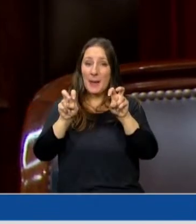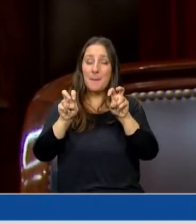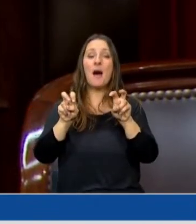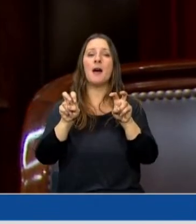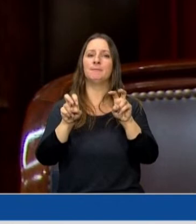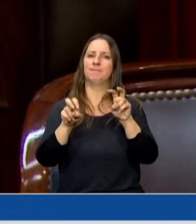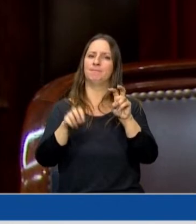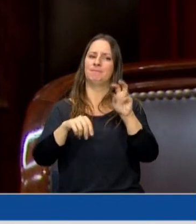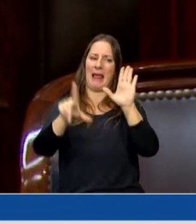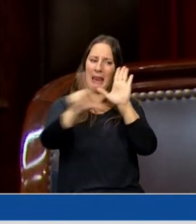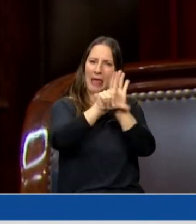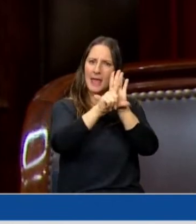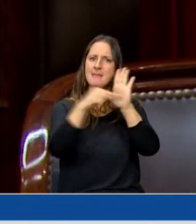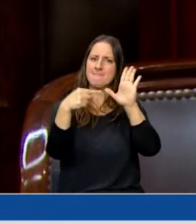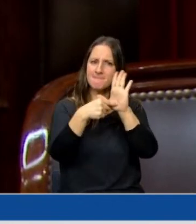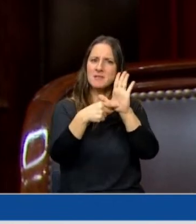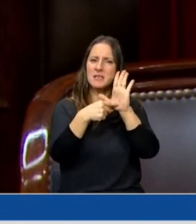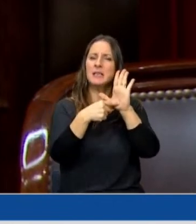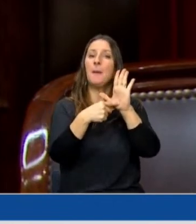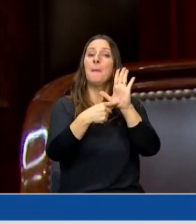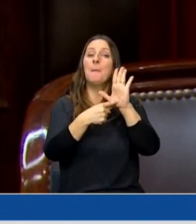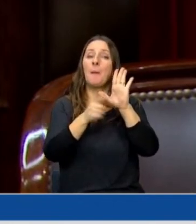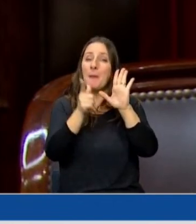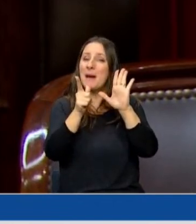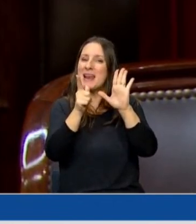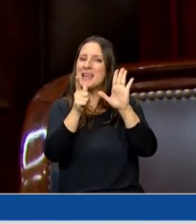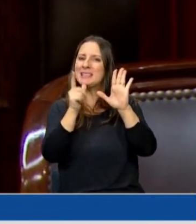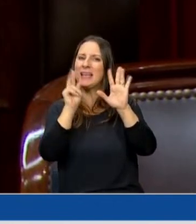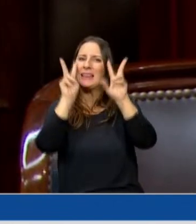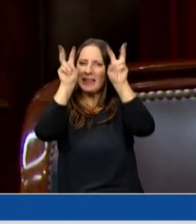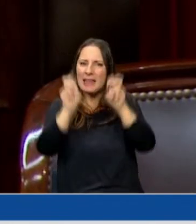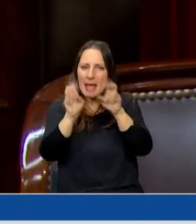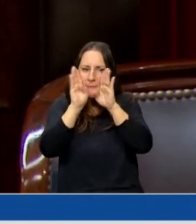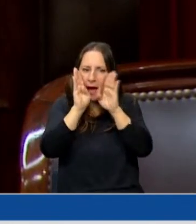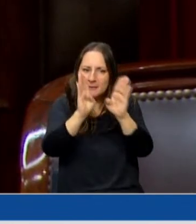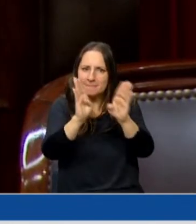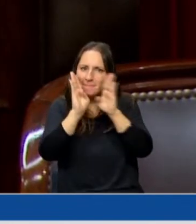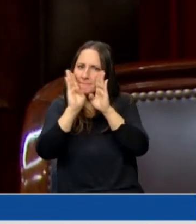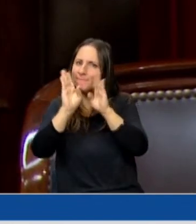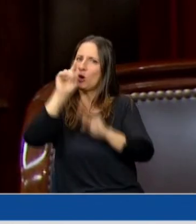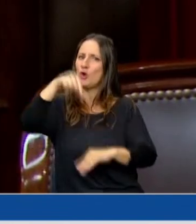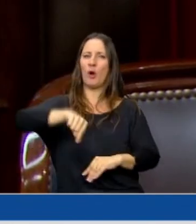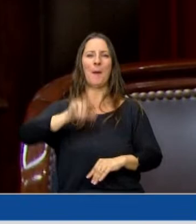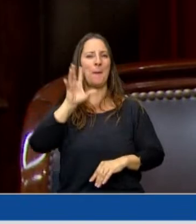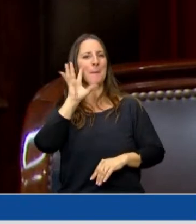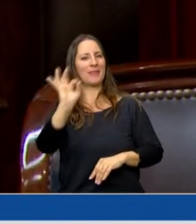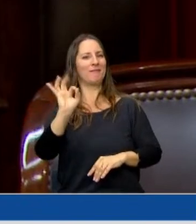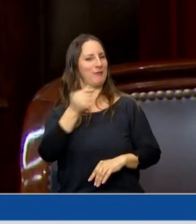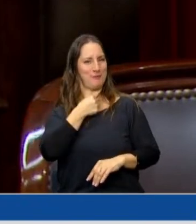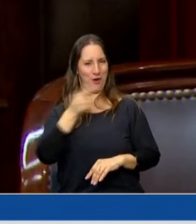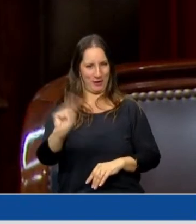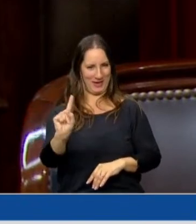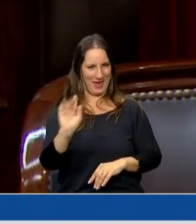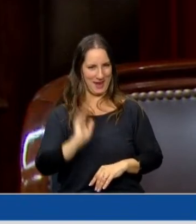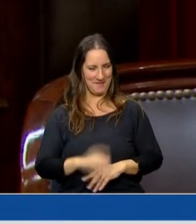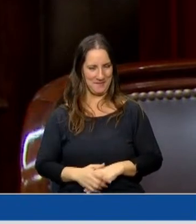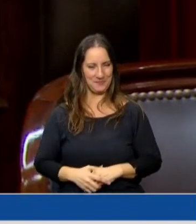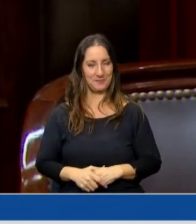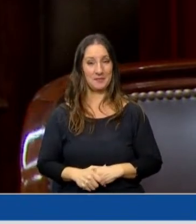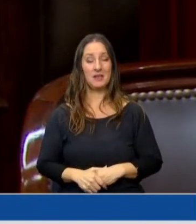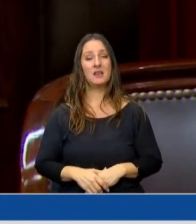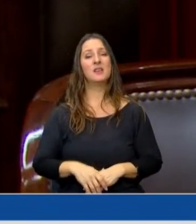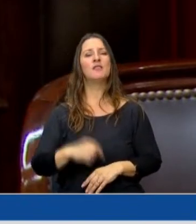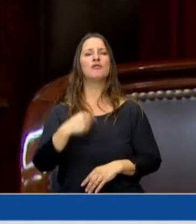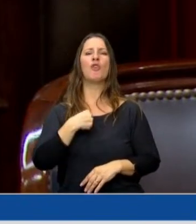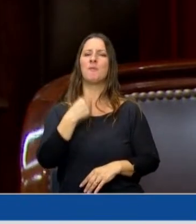esta ley y me parece que no se están abordando en el día de hoy, ni tampoco hay una voluntad de ir más allá. Pero decía